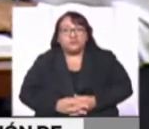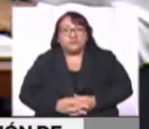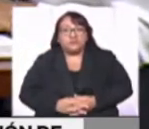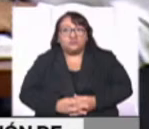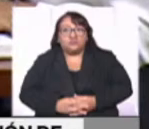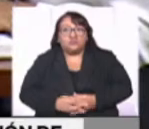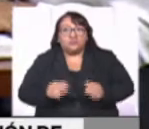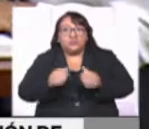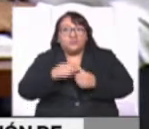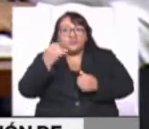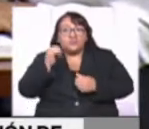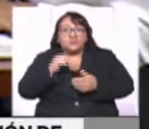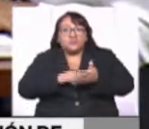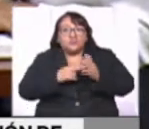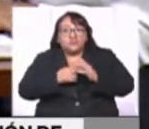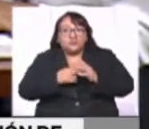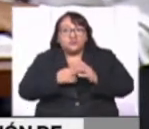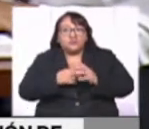esta iniciativa,